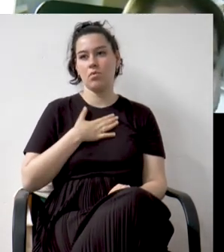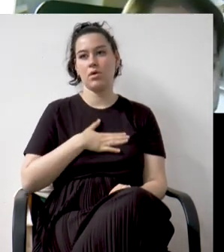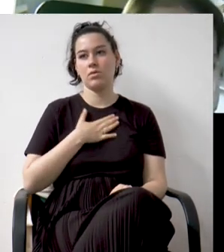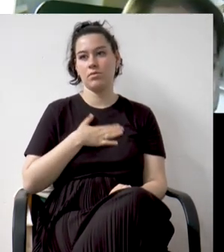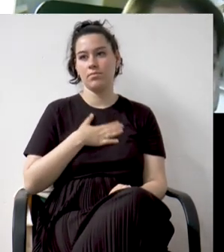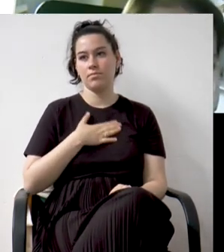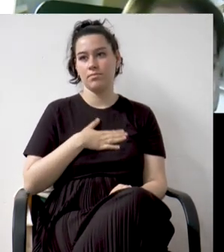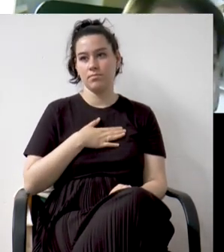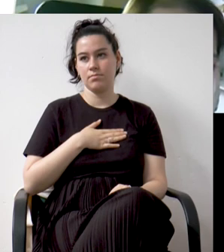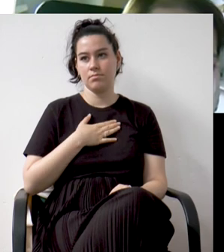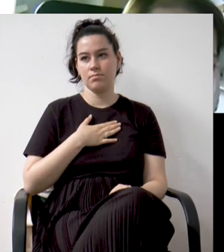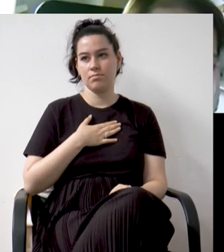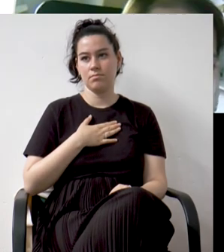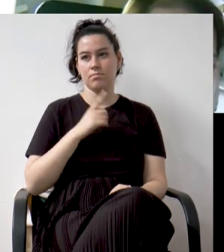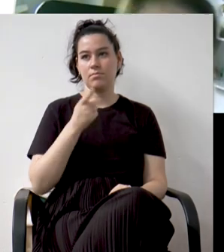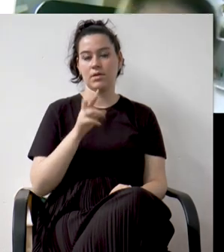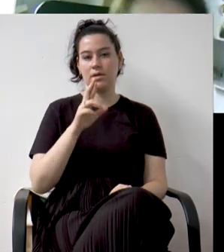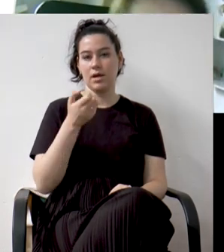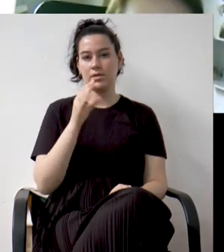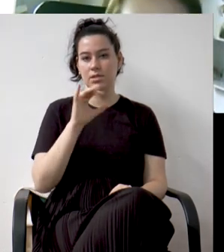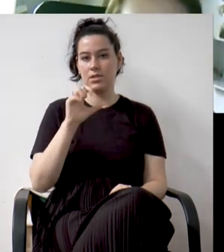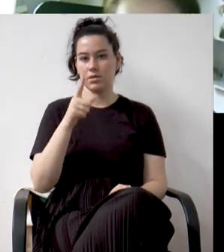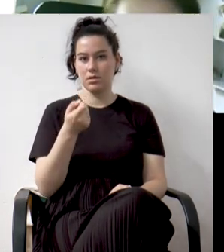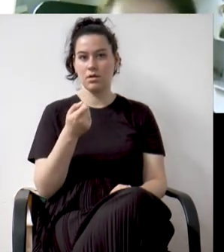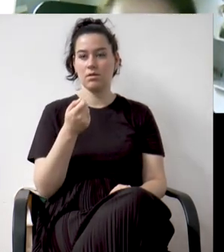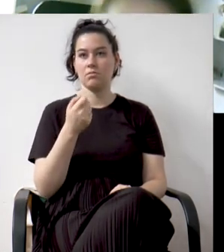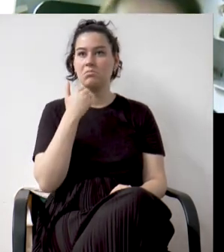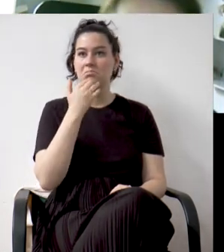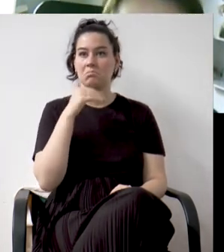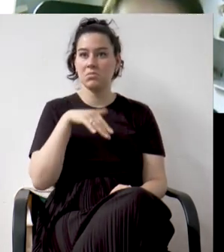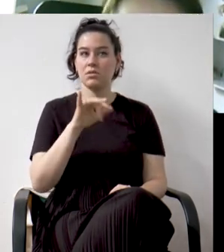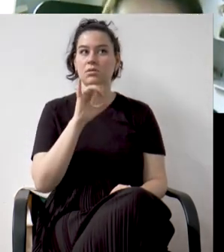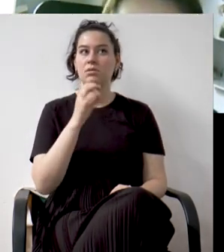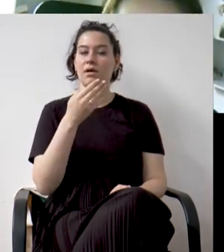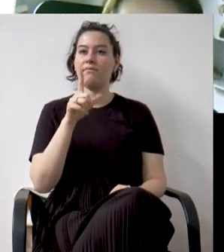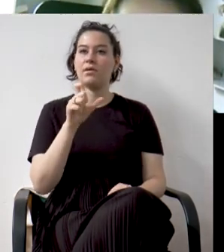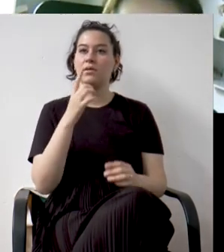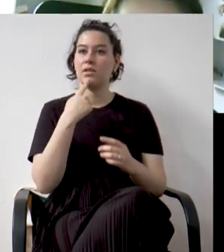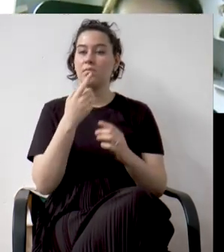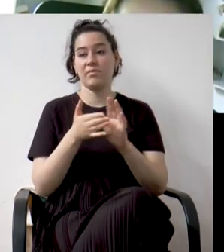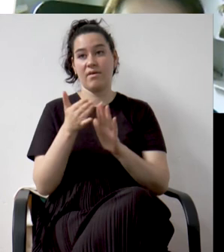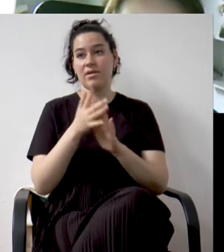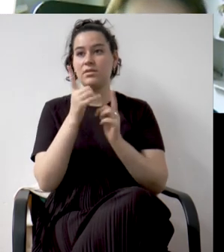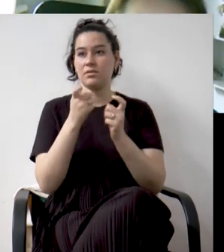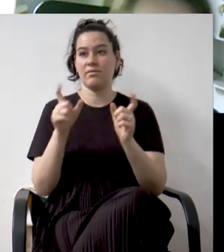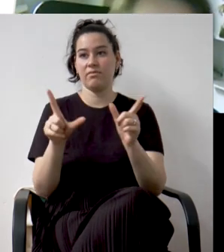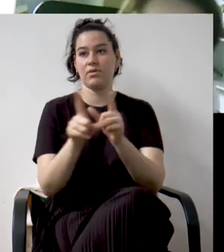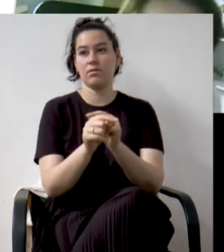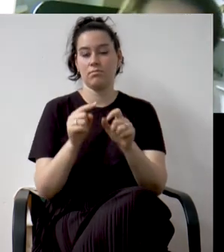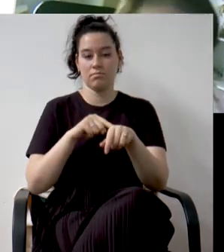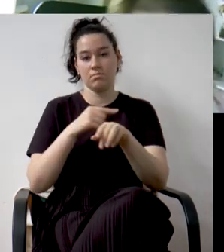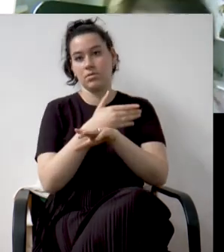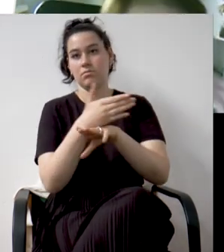damos la palabra a Graciela y no sé, ahí después Isabel quería decir algo, pues tendríamos que ir cerrando porque estamos un